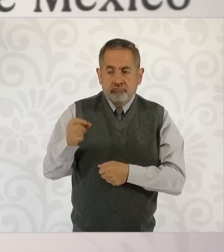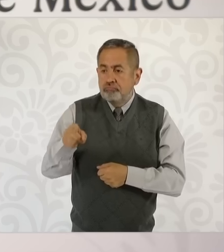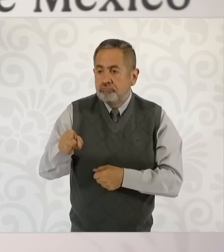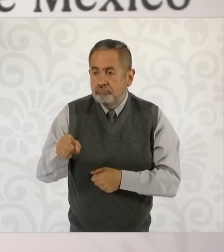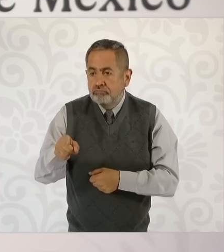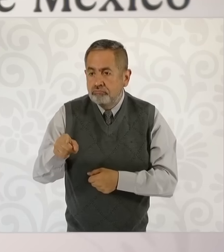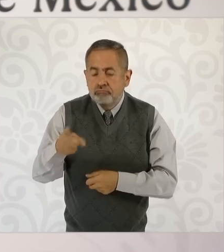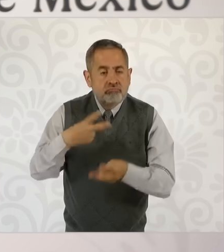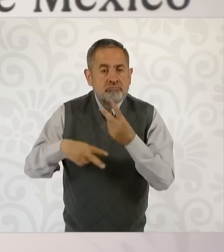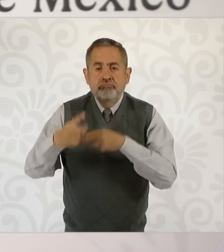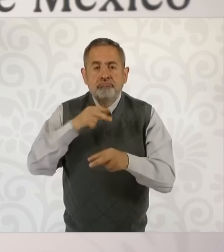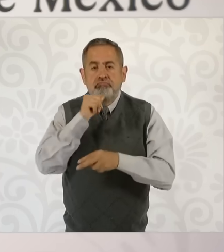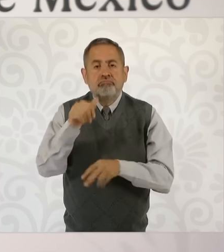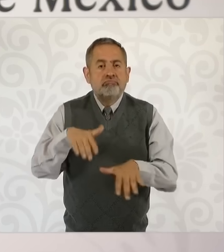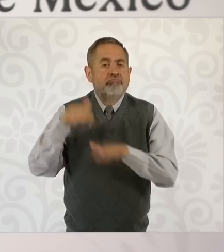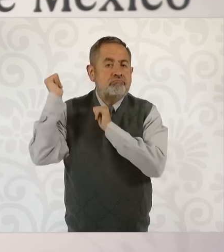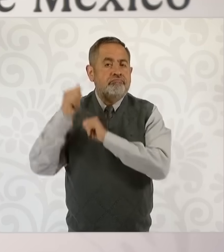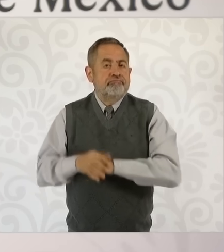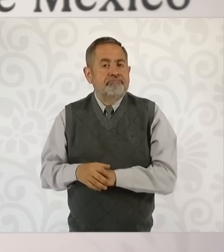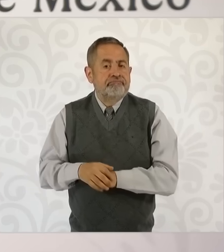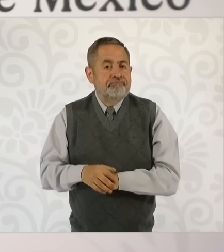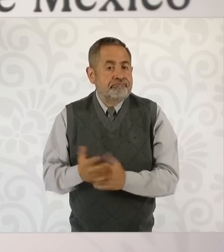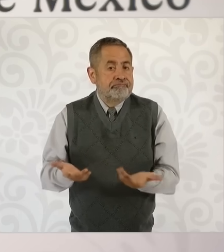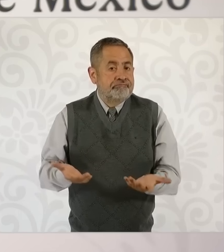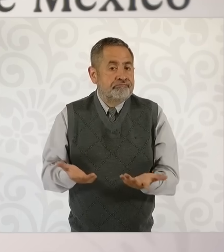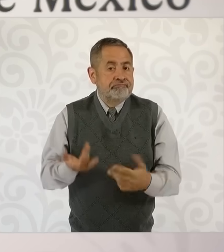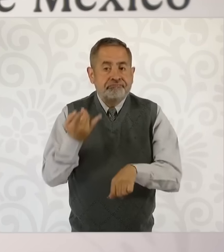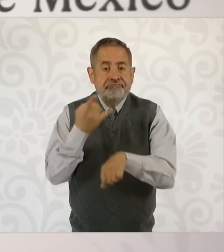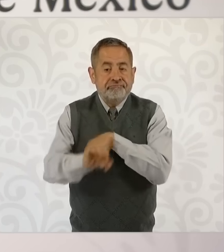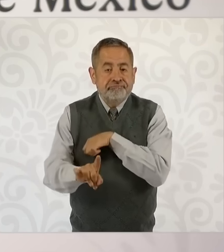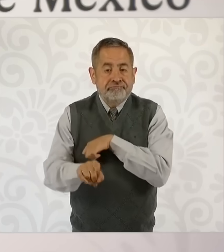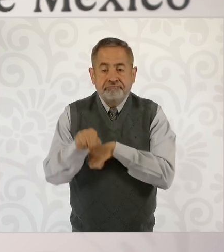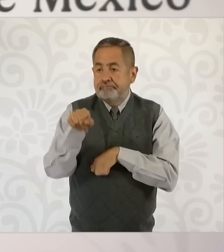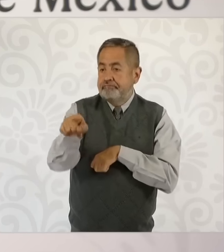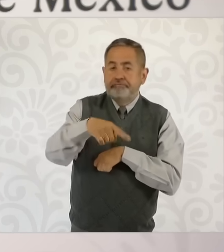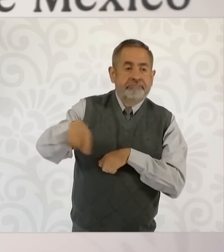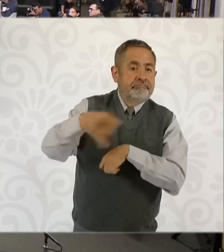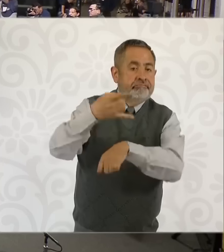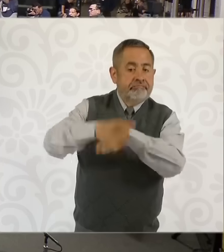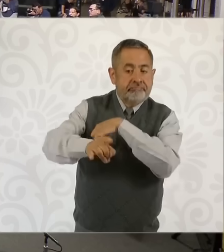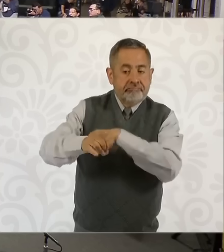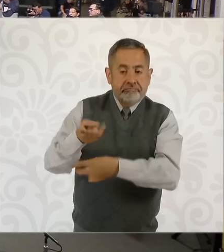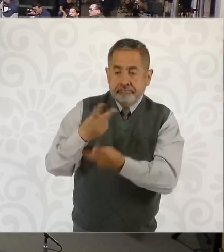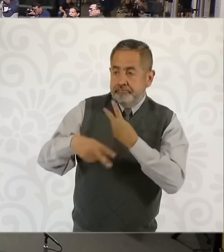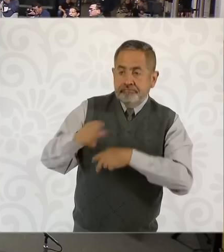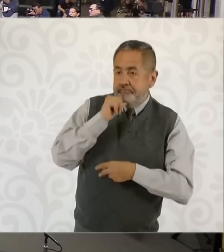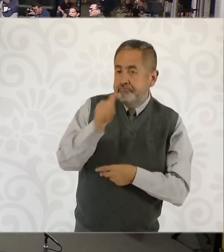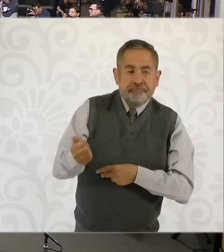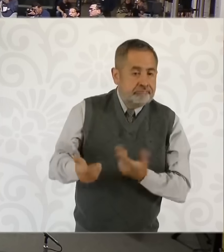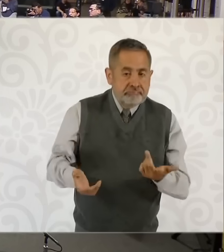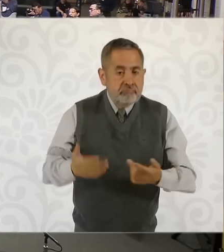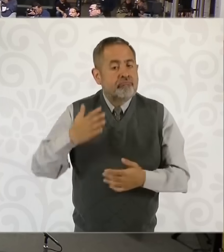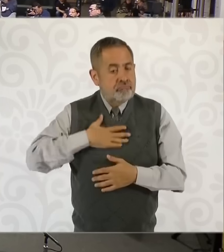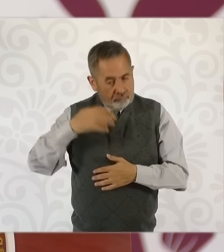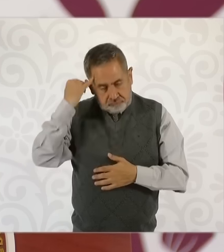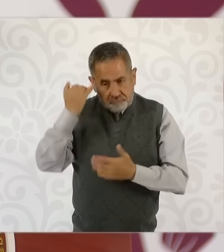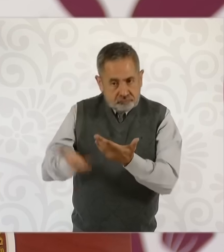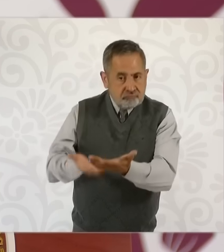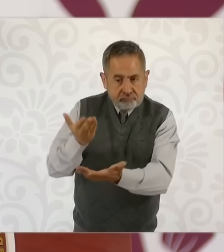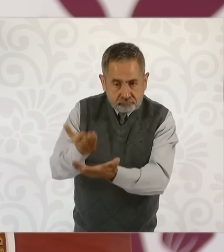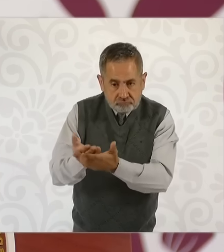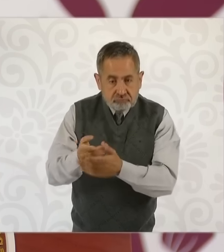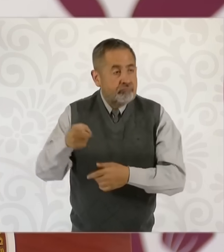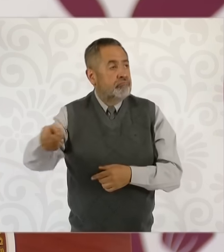no llegaron a esa cita. Entonces sí es importante que se conozca. Fue mi propuesta, ellos querían que